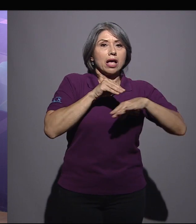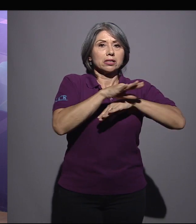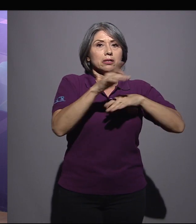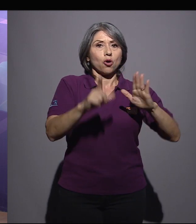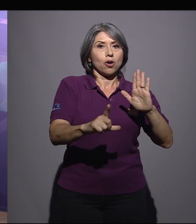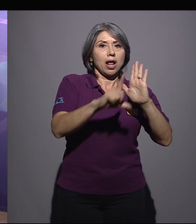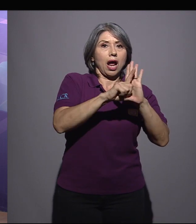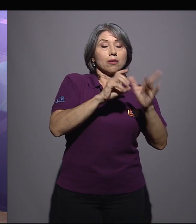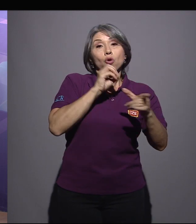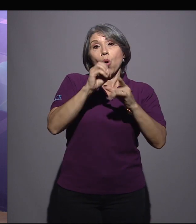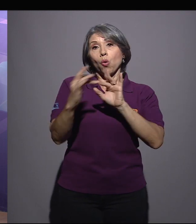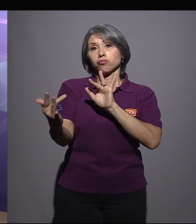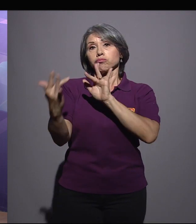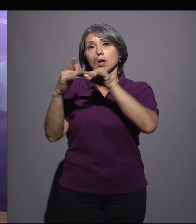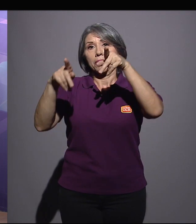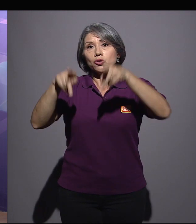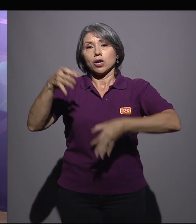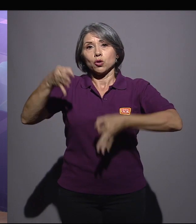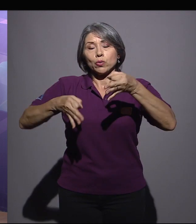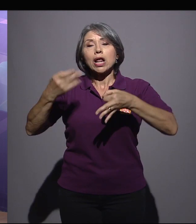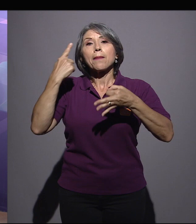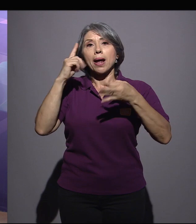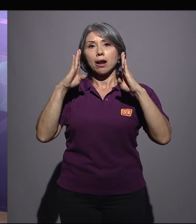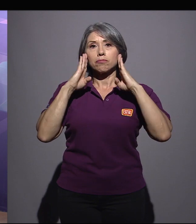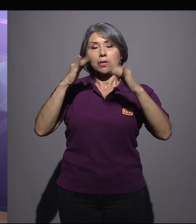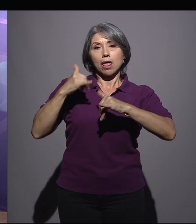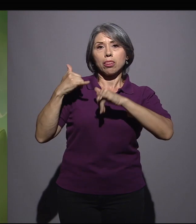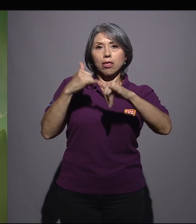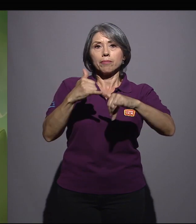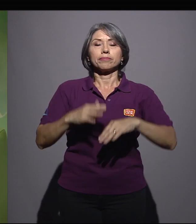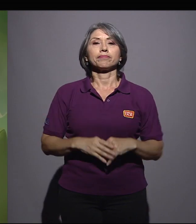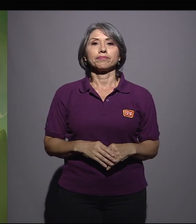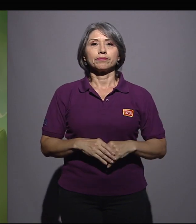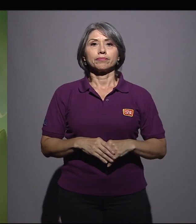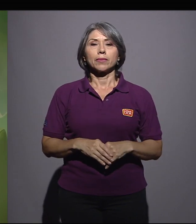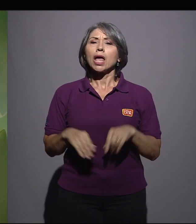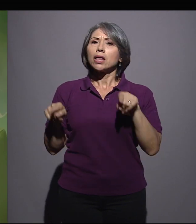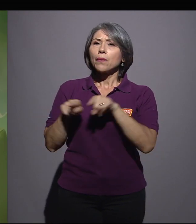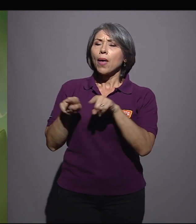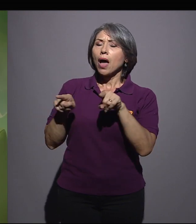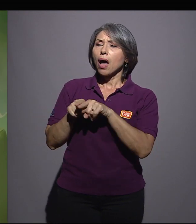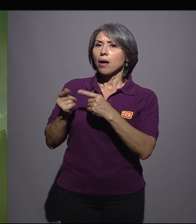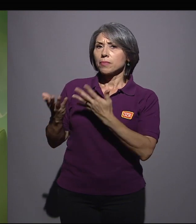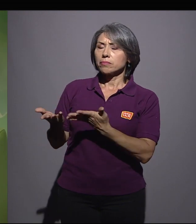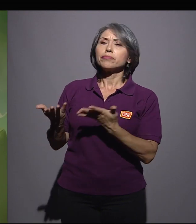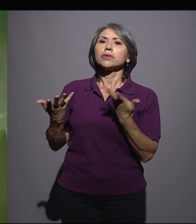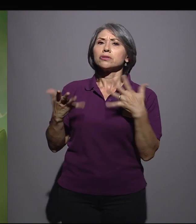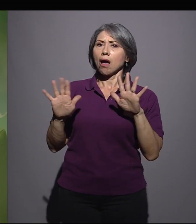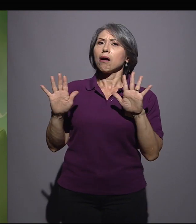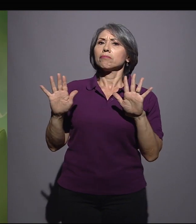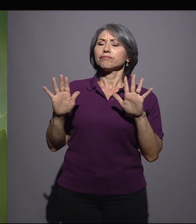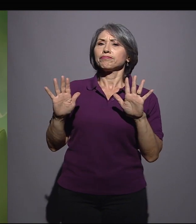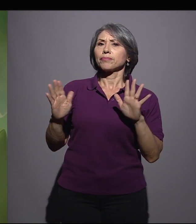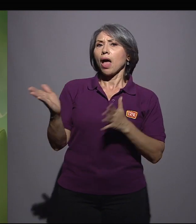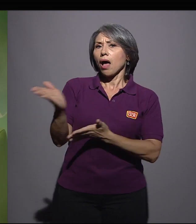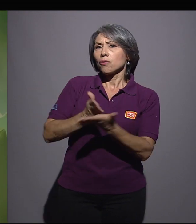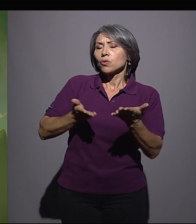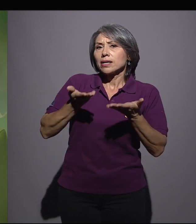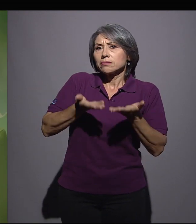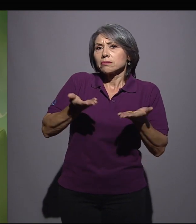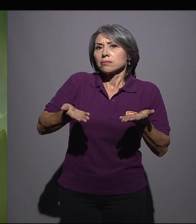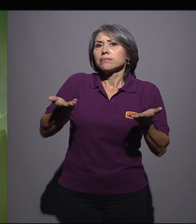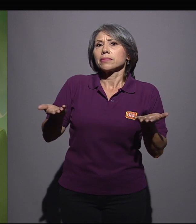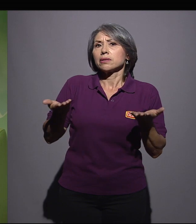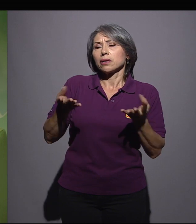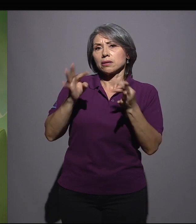agente del tribunal para atender la denuncia correspondiente. Y también, doña Alejandra, hay ya algunas herramientas que